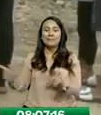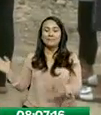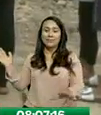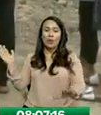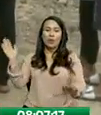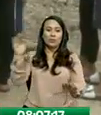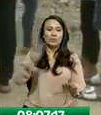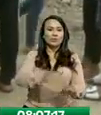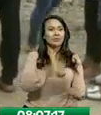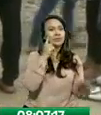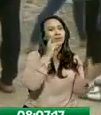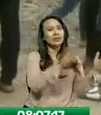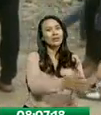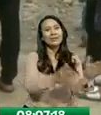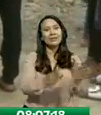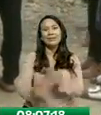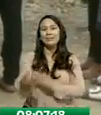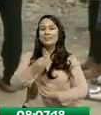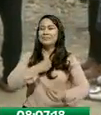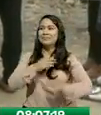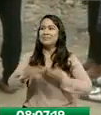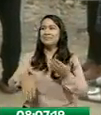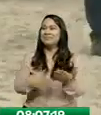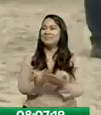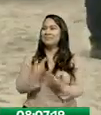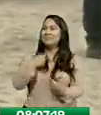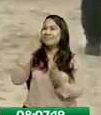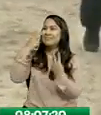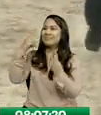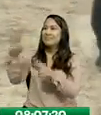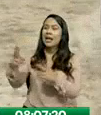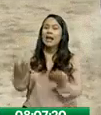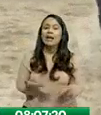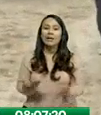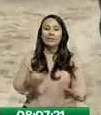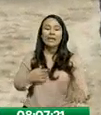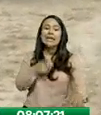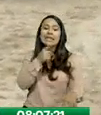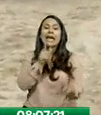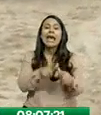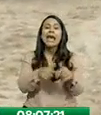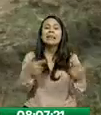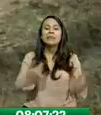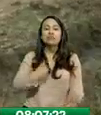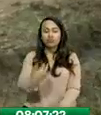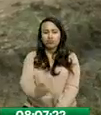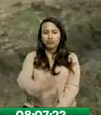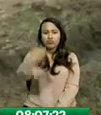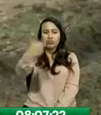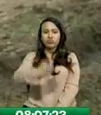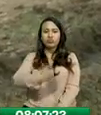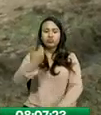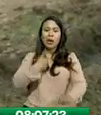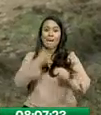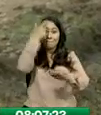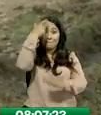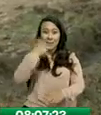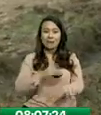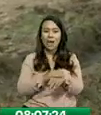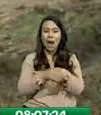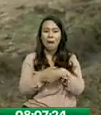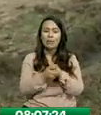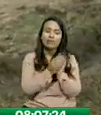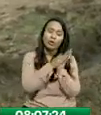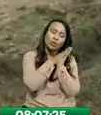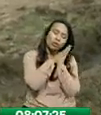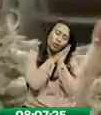exigirle dinero a cambio de no atentar contra su vida, y ante la negativa lo asesinaron aprovechando que el occiso se había